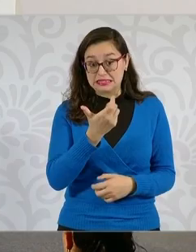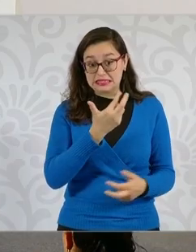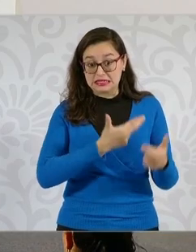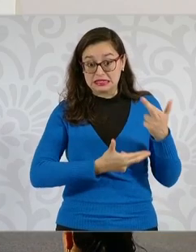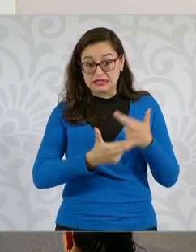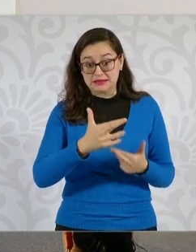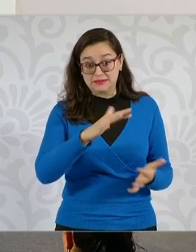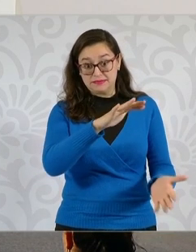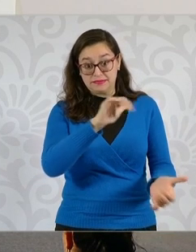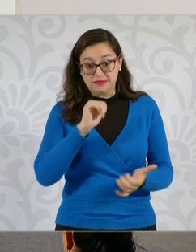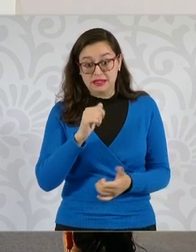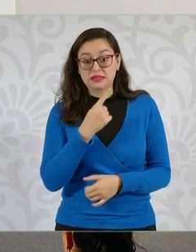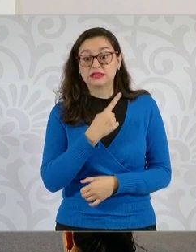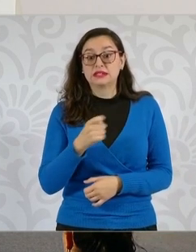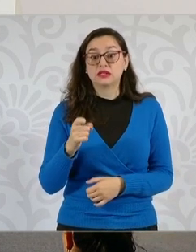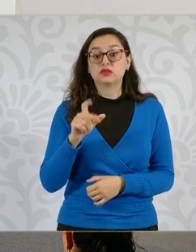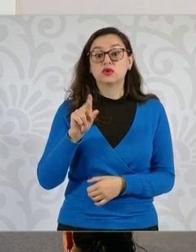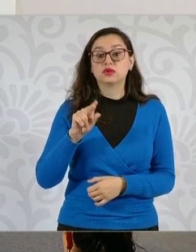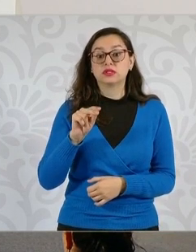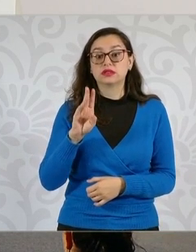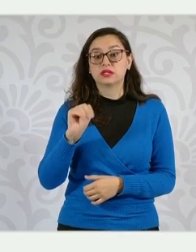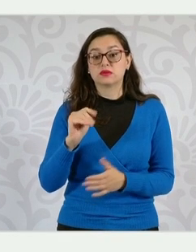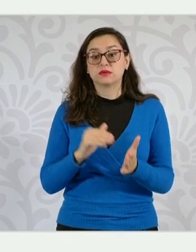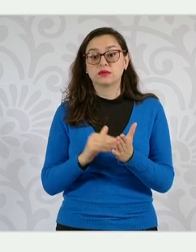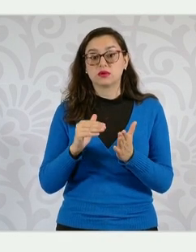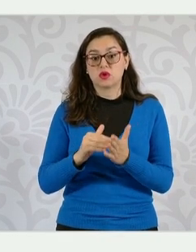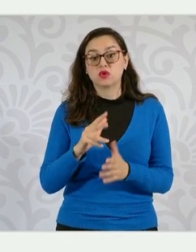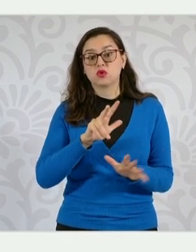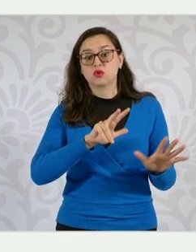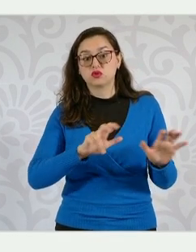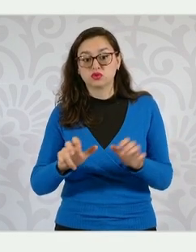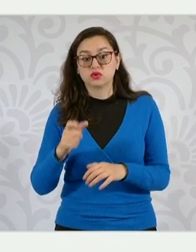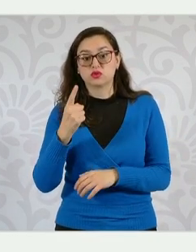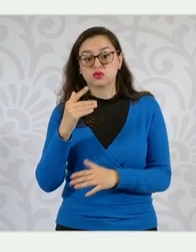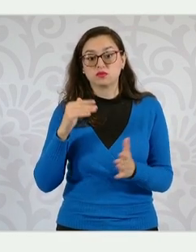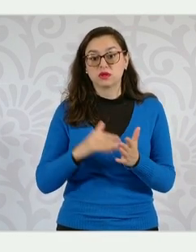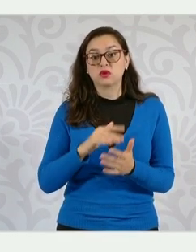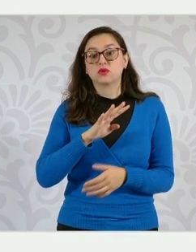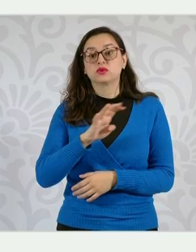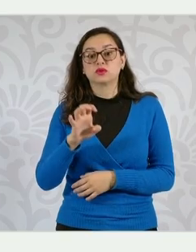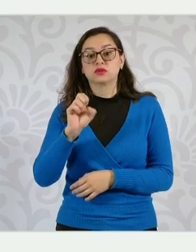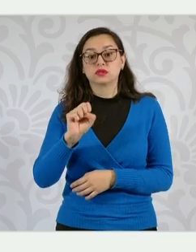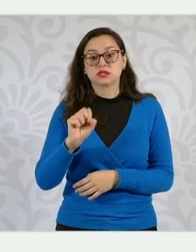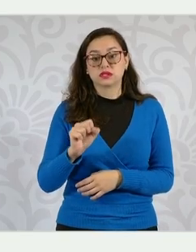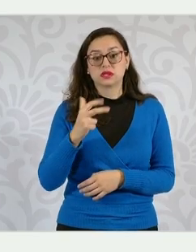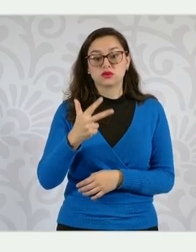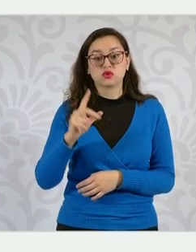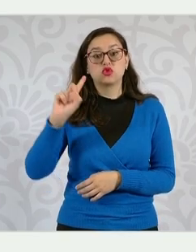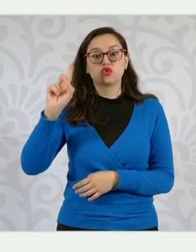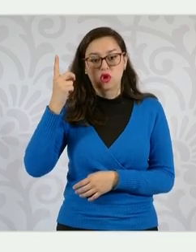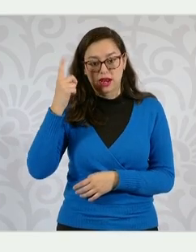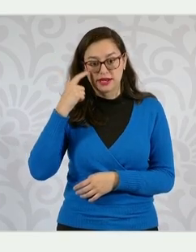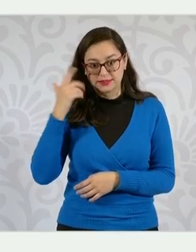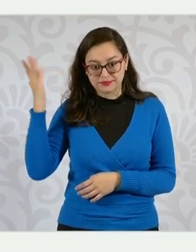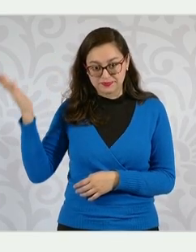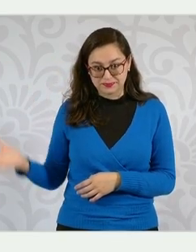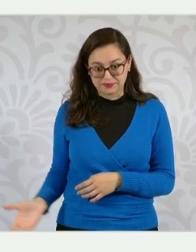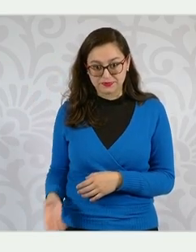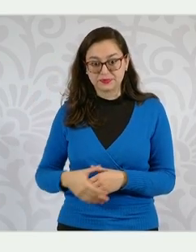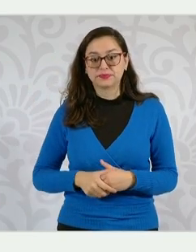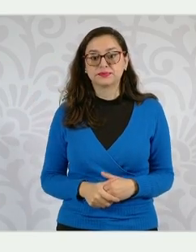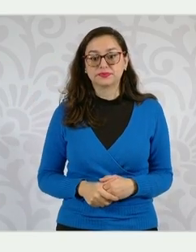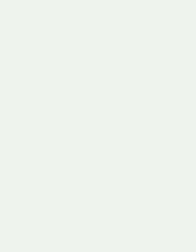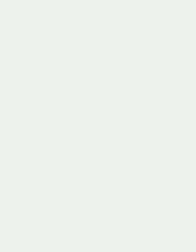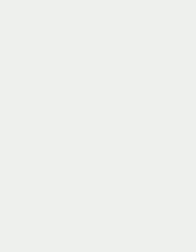189 millones 801 mil 468 dólares y